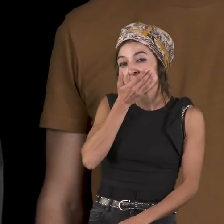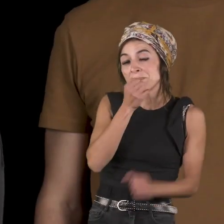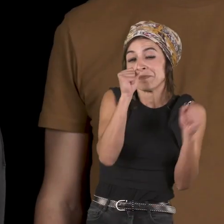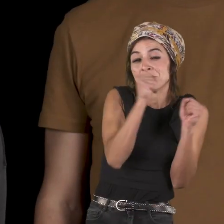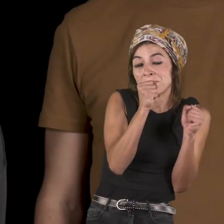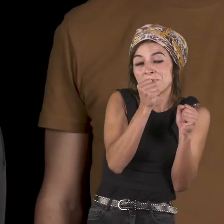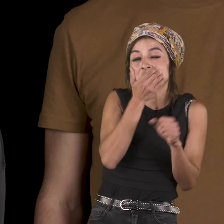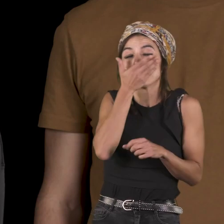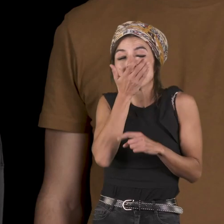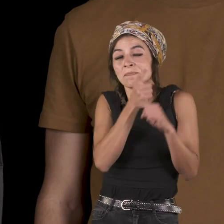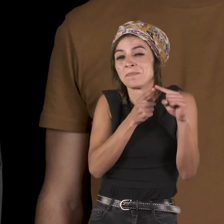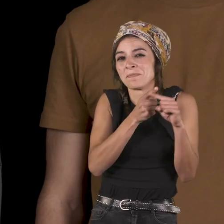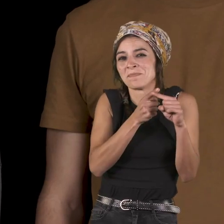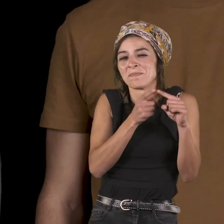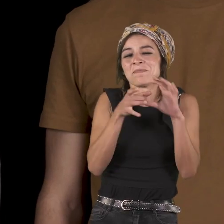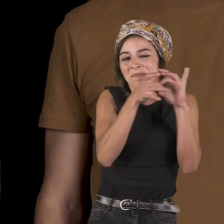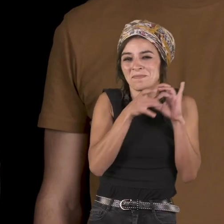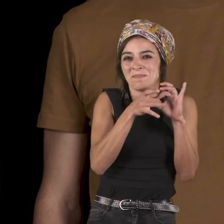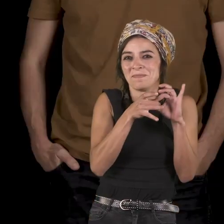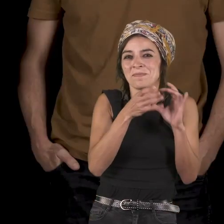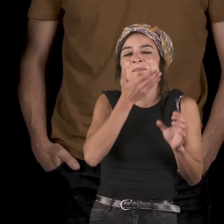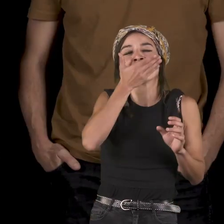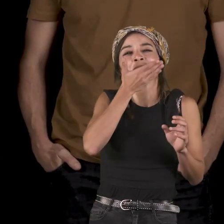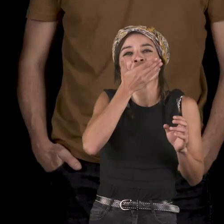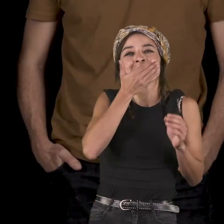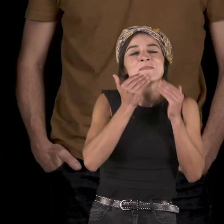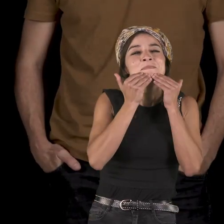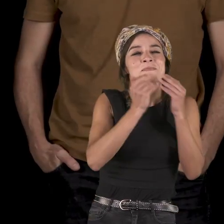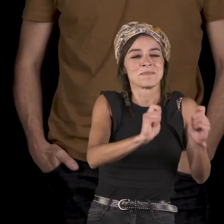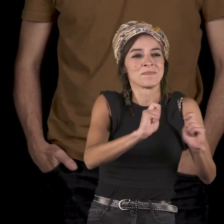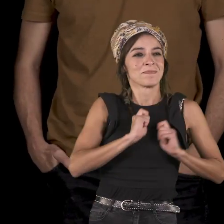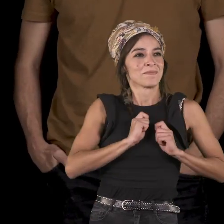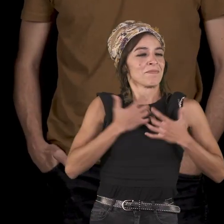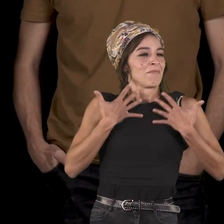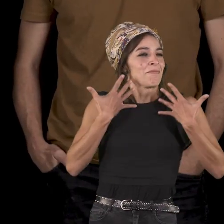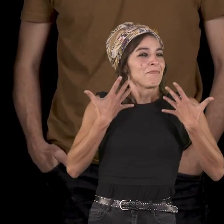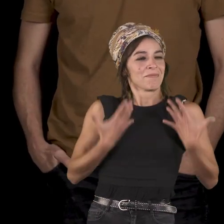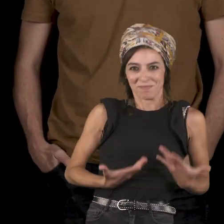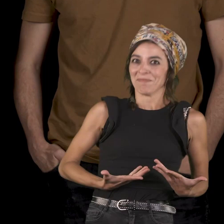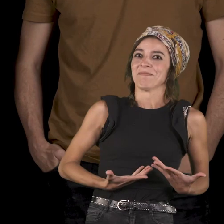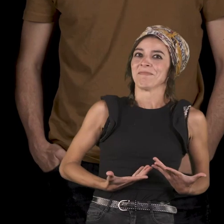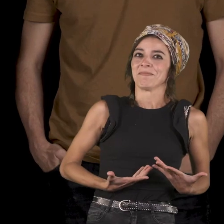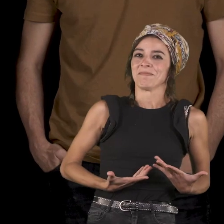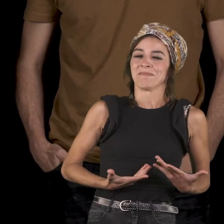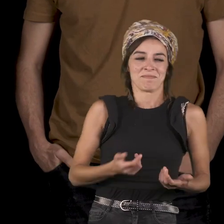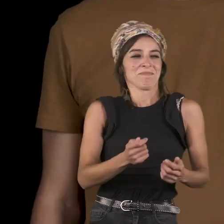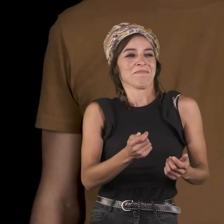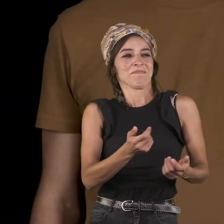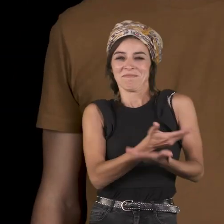Beroa, hotzaren eta epelaren laguna da. Beroak gure gorputzaren barruan eroso sentitzen laguntzen